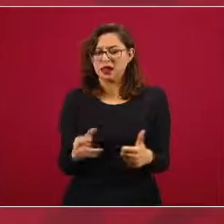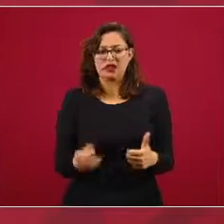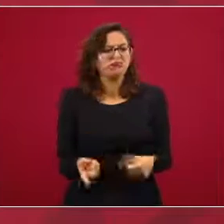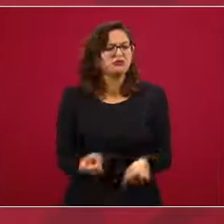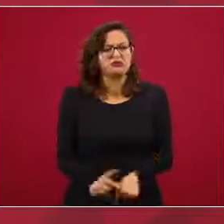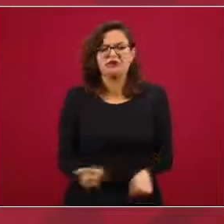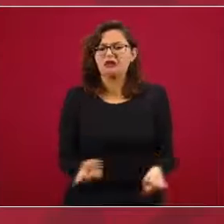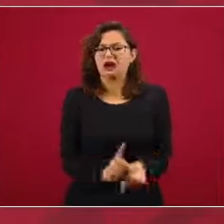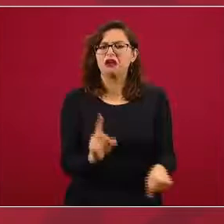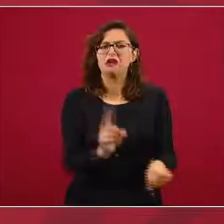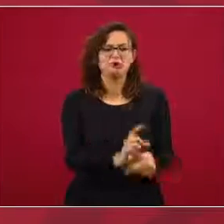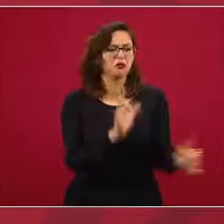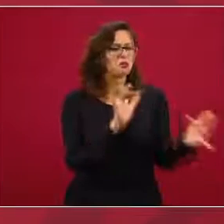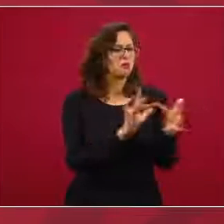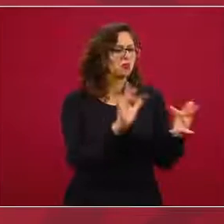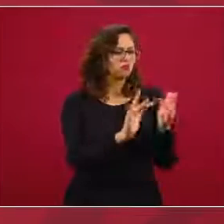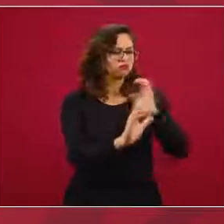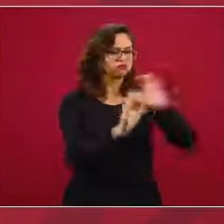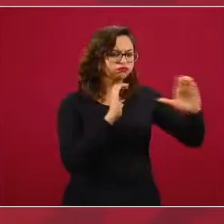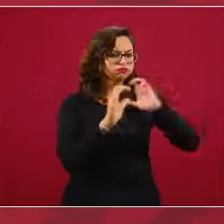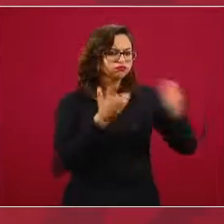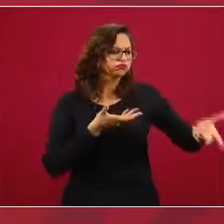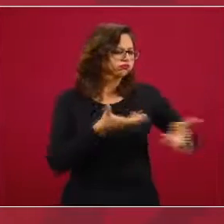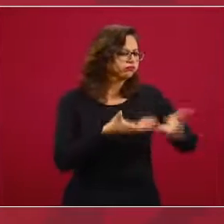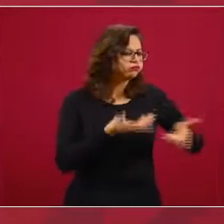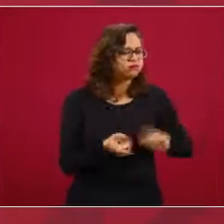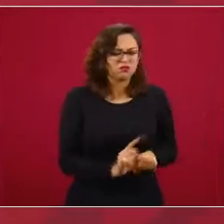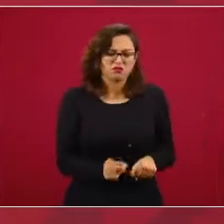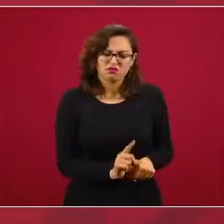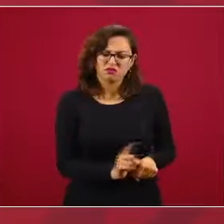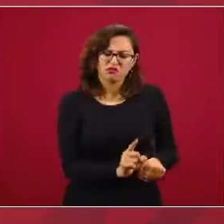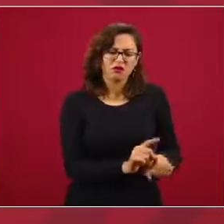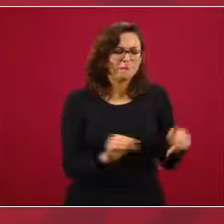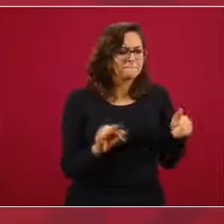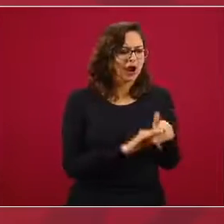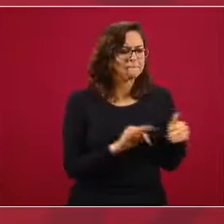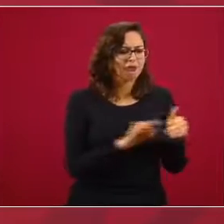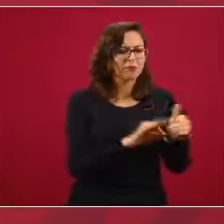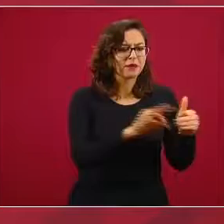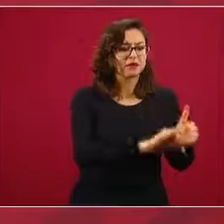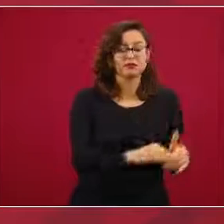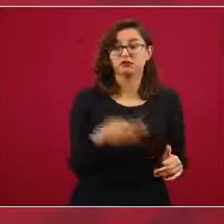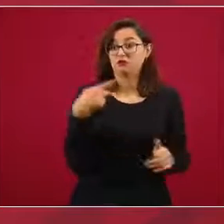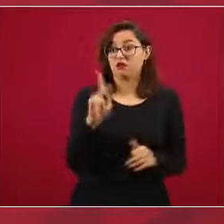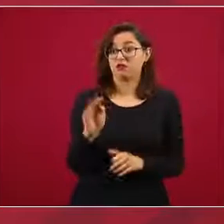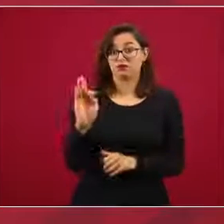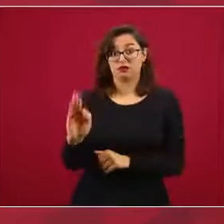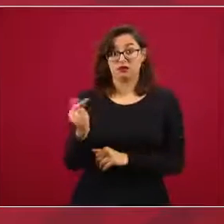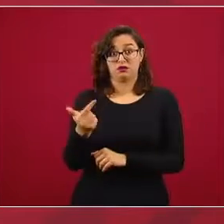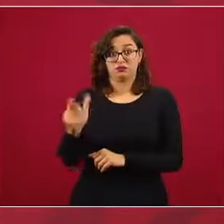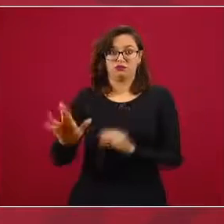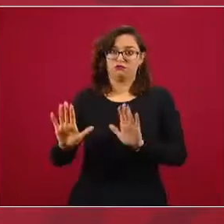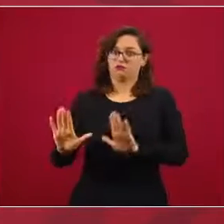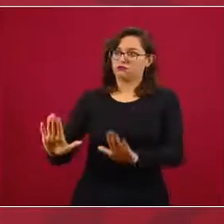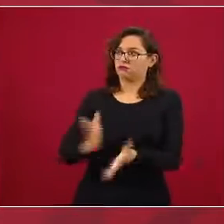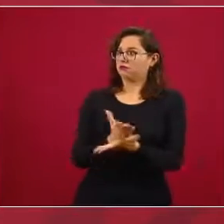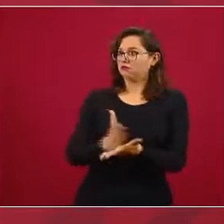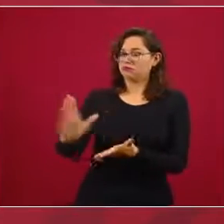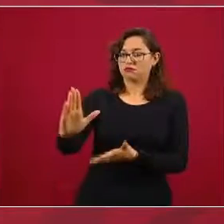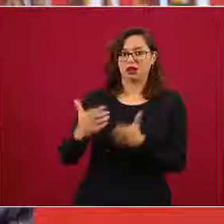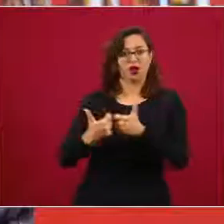tiempo, pero la Fiscalía es un órgano autónomo, independiente, y